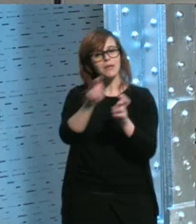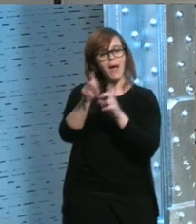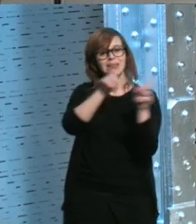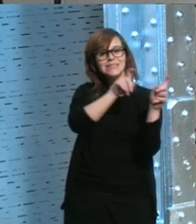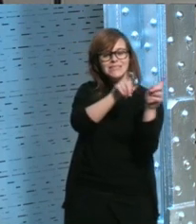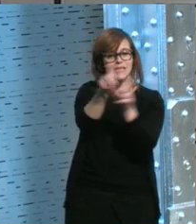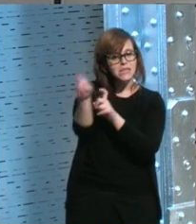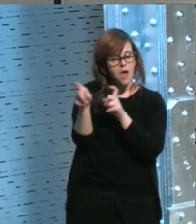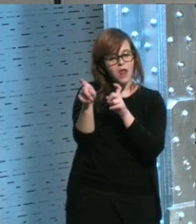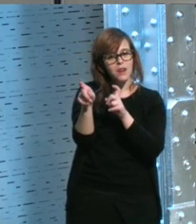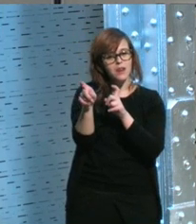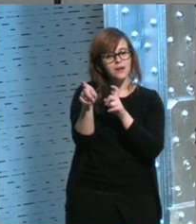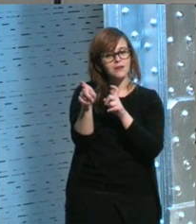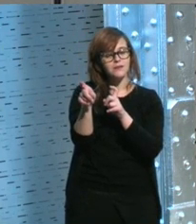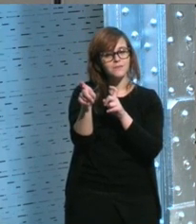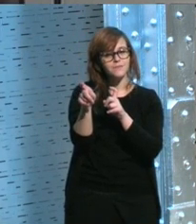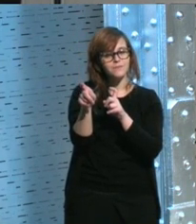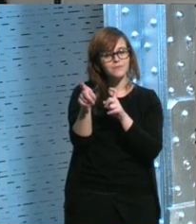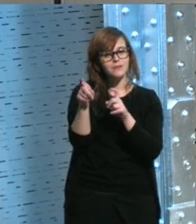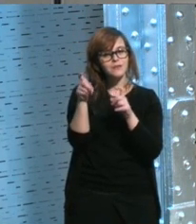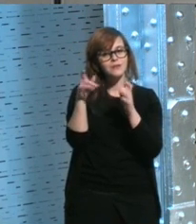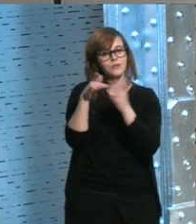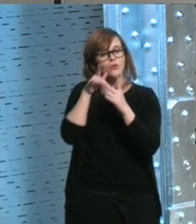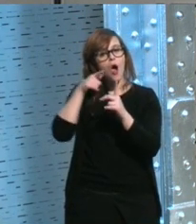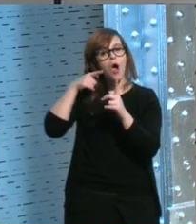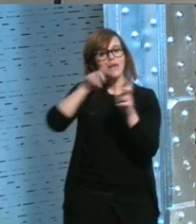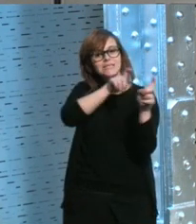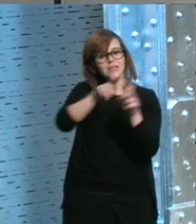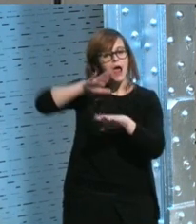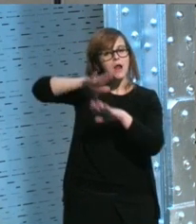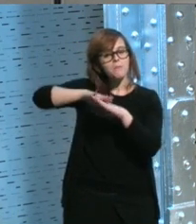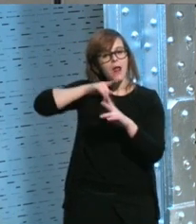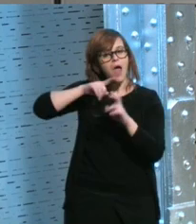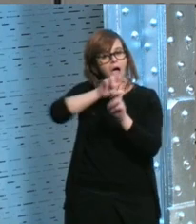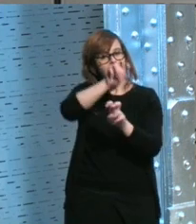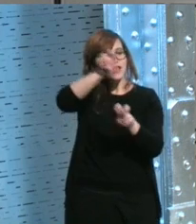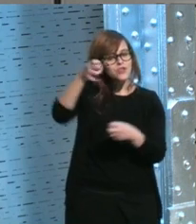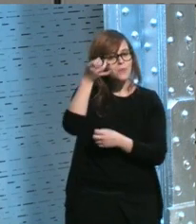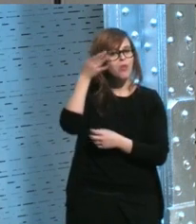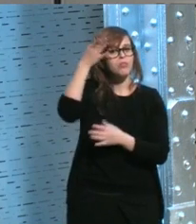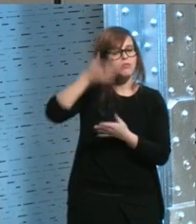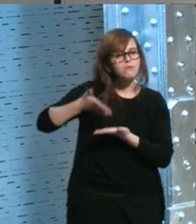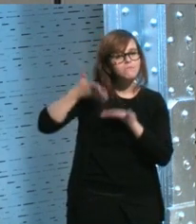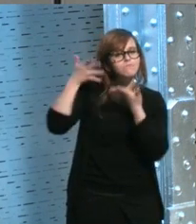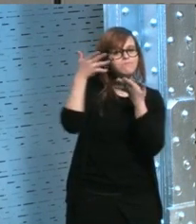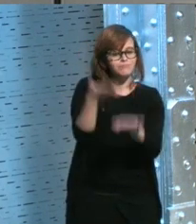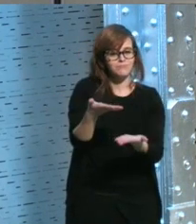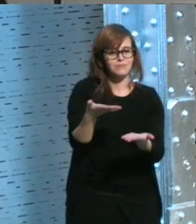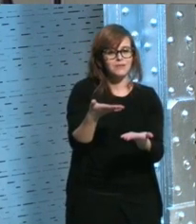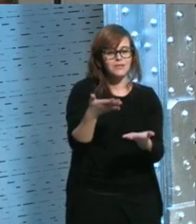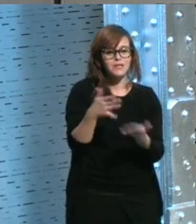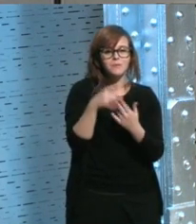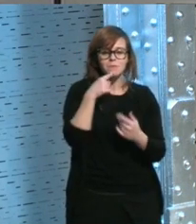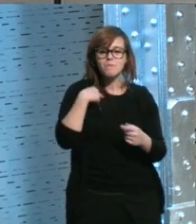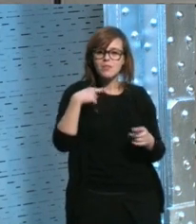enseñar, cuando para alentar la innovación, que es la clave de lo que estamos hablando, y a mí me importa que no innove